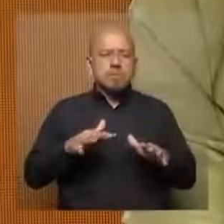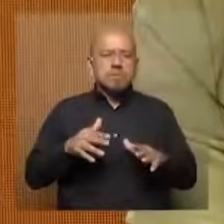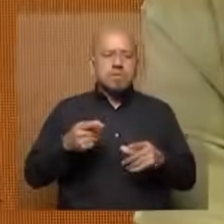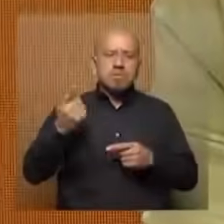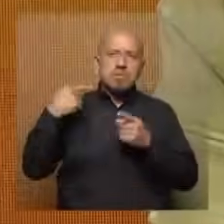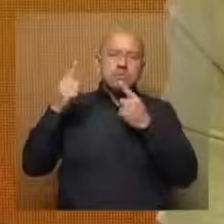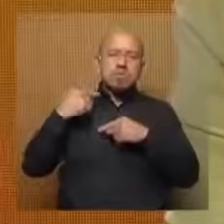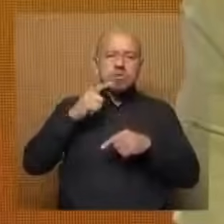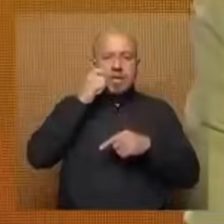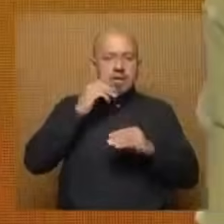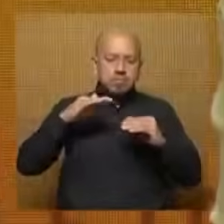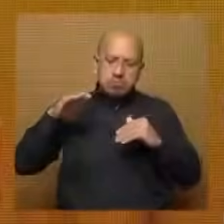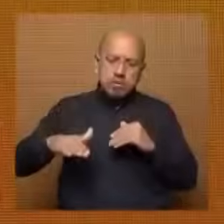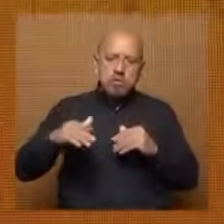había